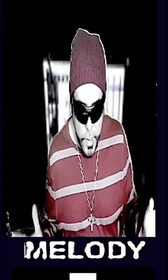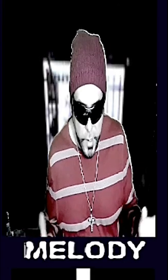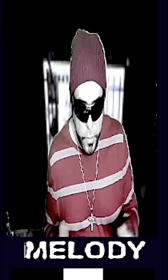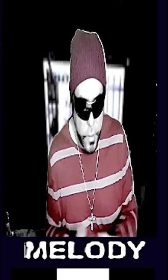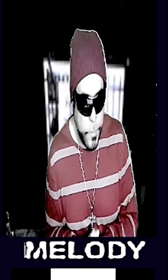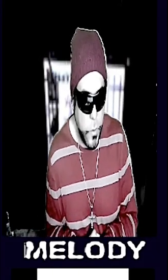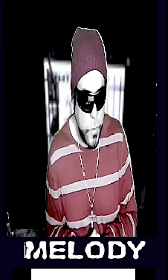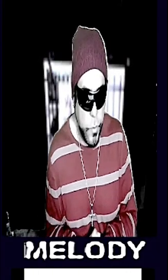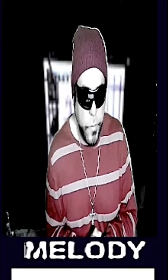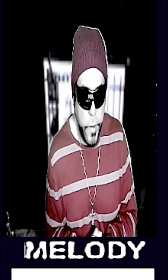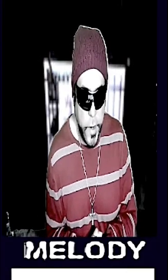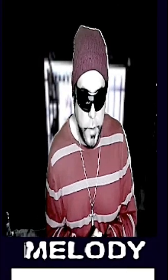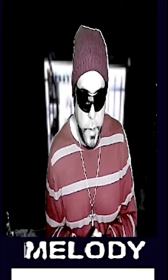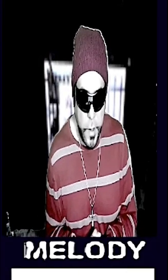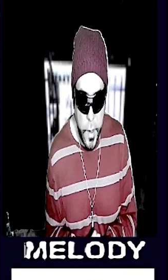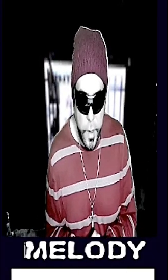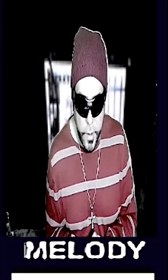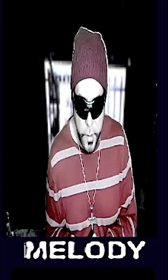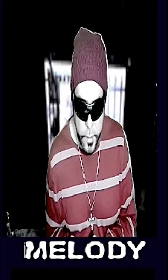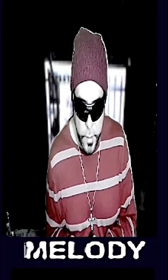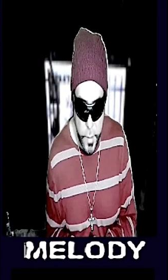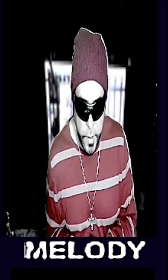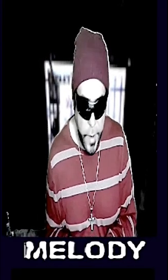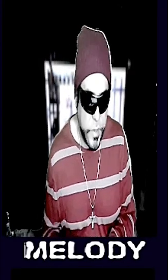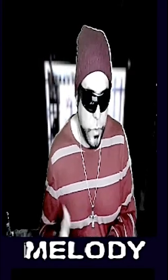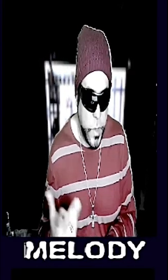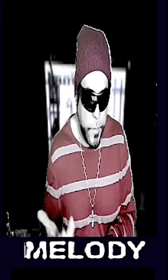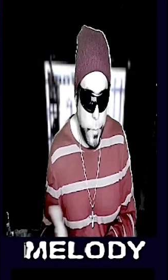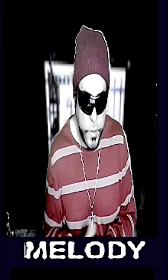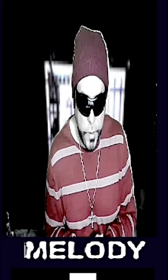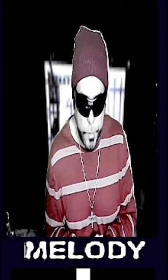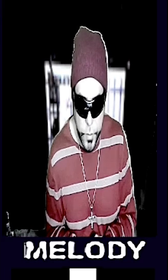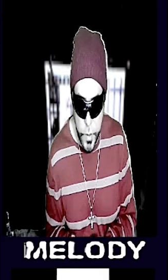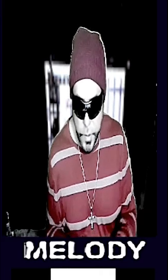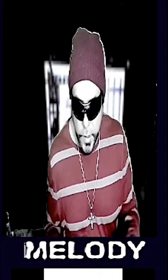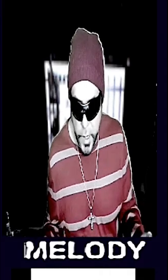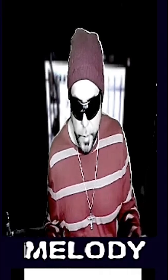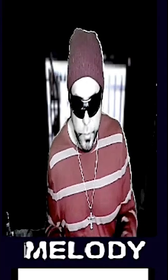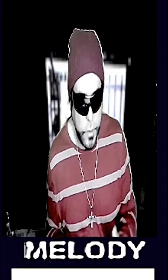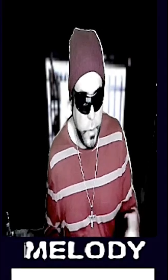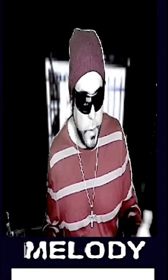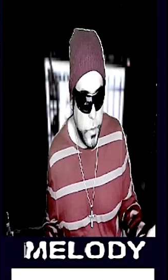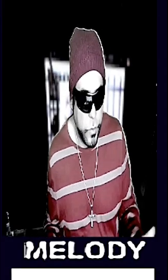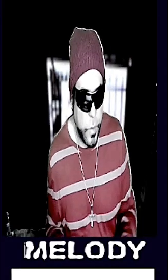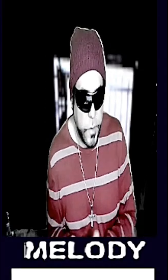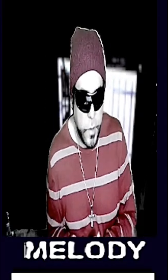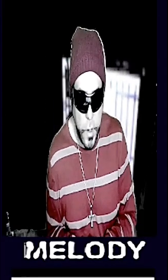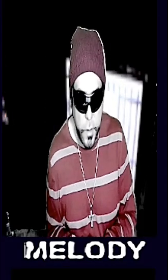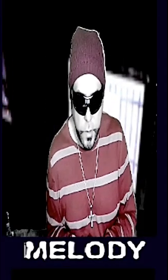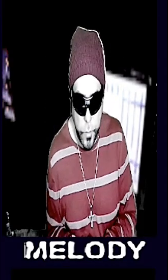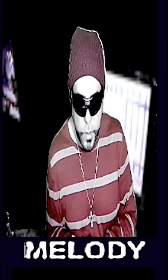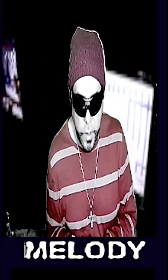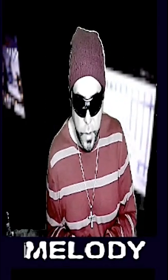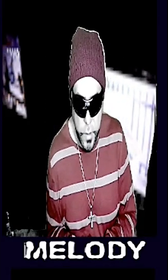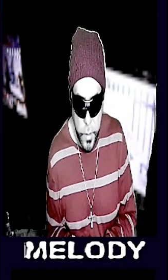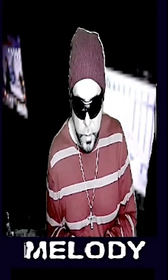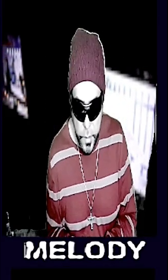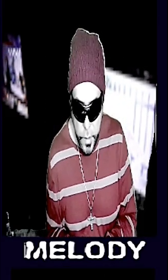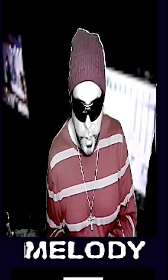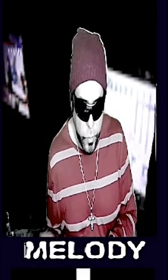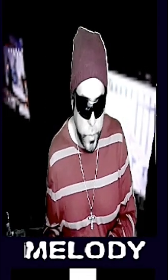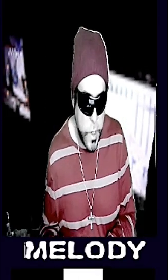esté respaldando el respaldo es muy diferente a a mencionar Pues que por ser mexicana pues tiene derecho a a ser